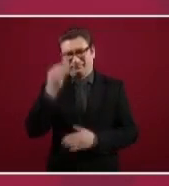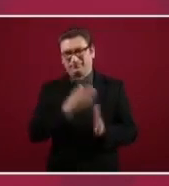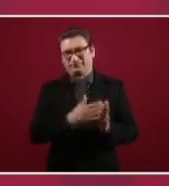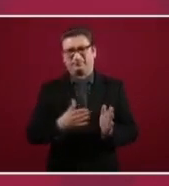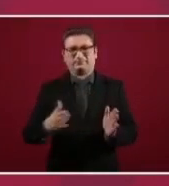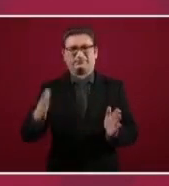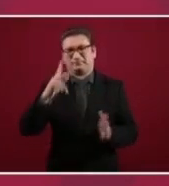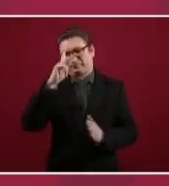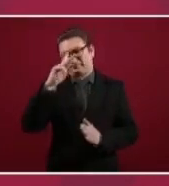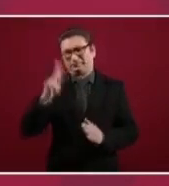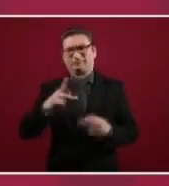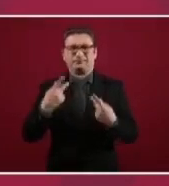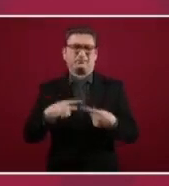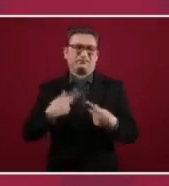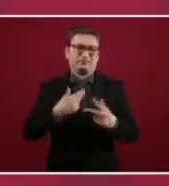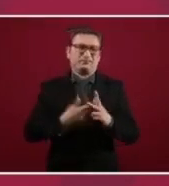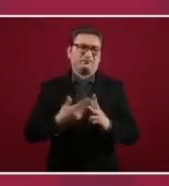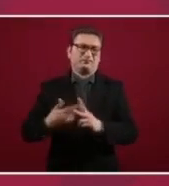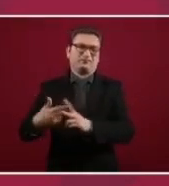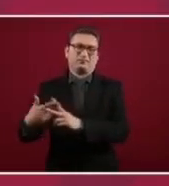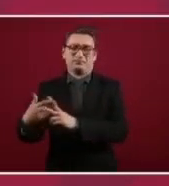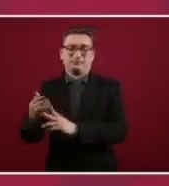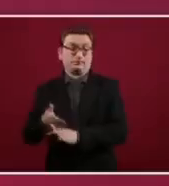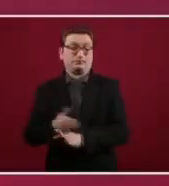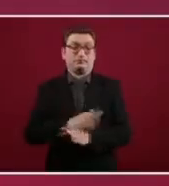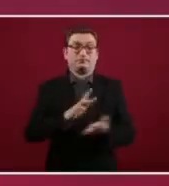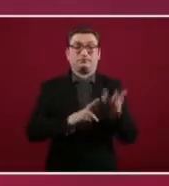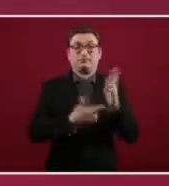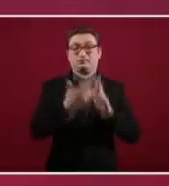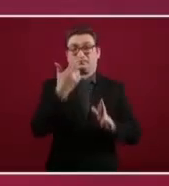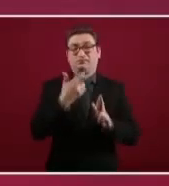más altos desde la revolución mexicana